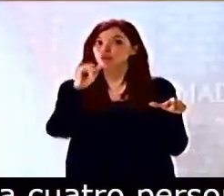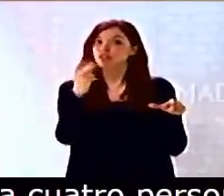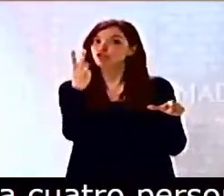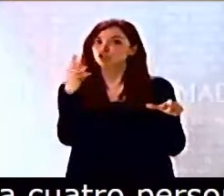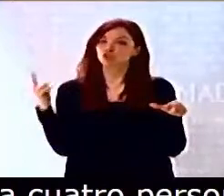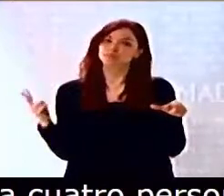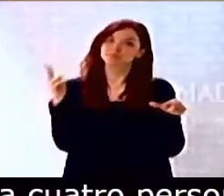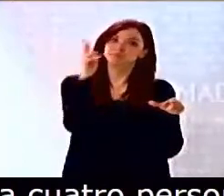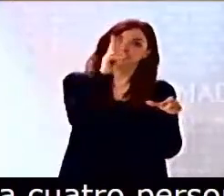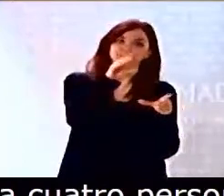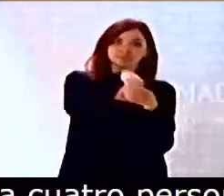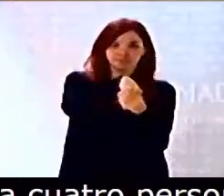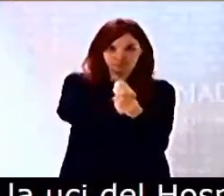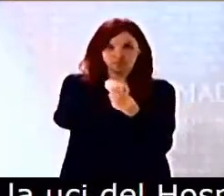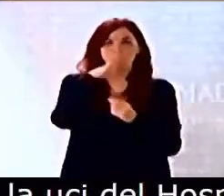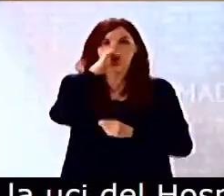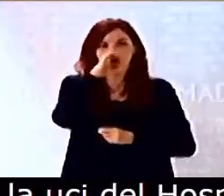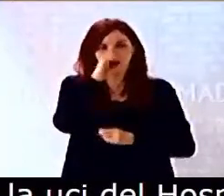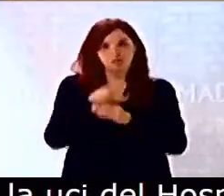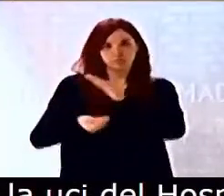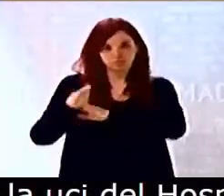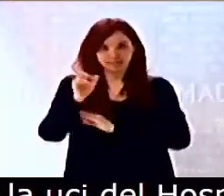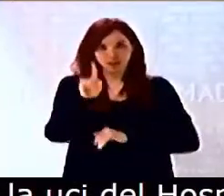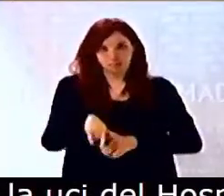Hospital de Mérida que son de Guareña.